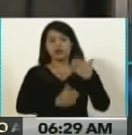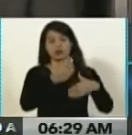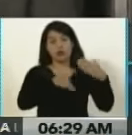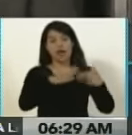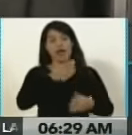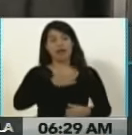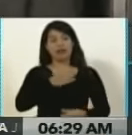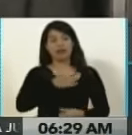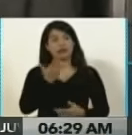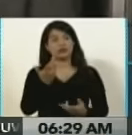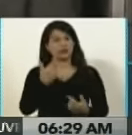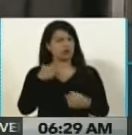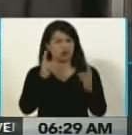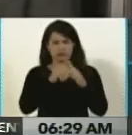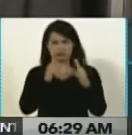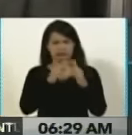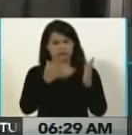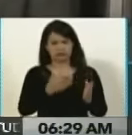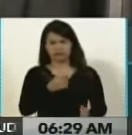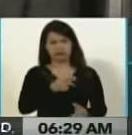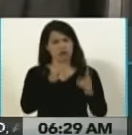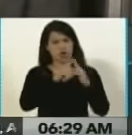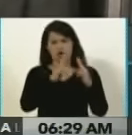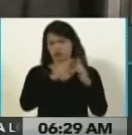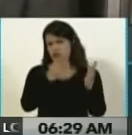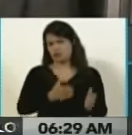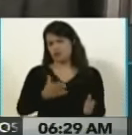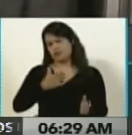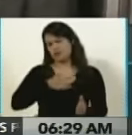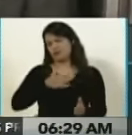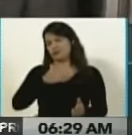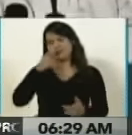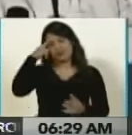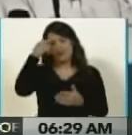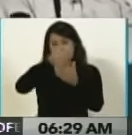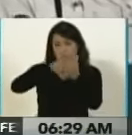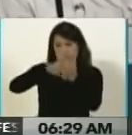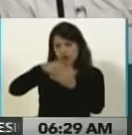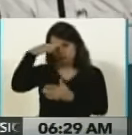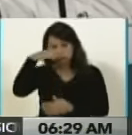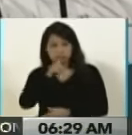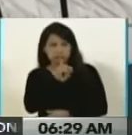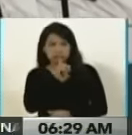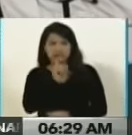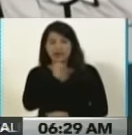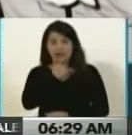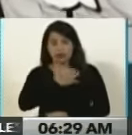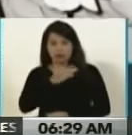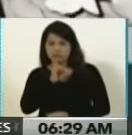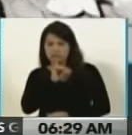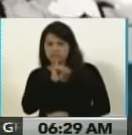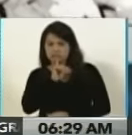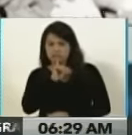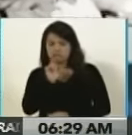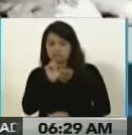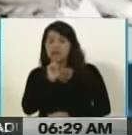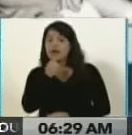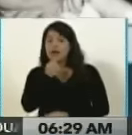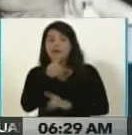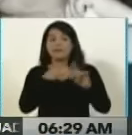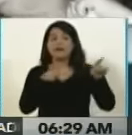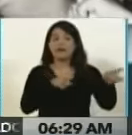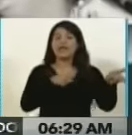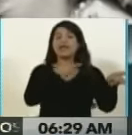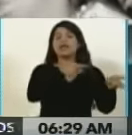nos conocíamos, porque era una lucha clandestina. Y Fabricio Ojeda públicamente era un